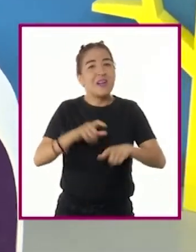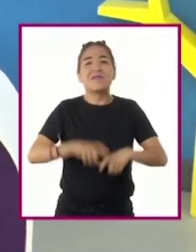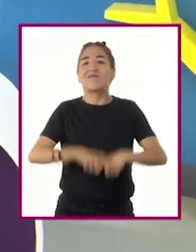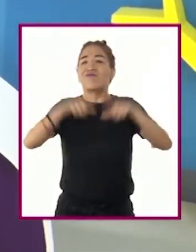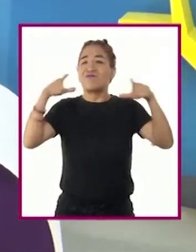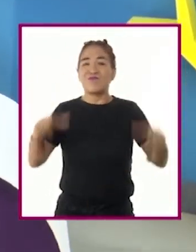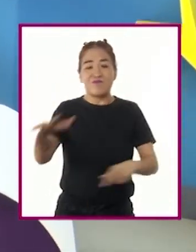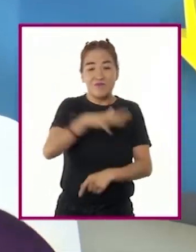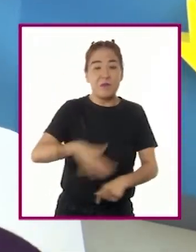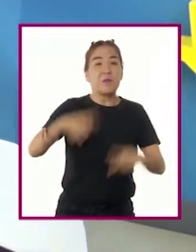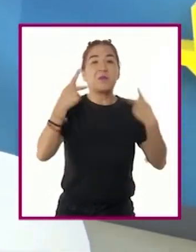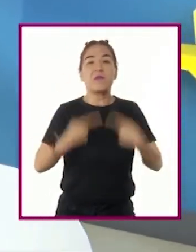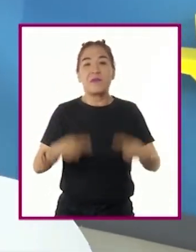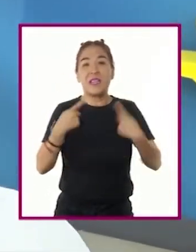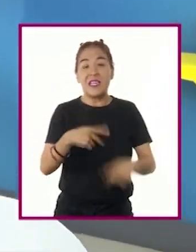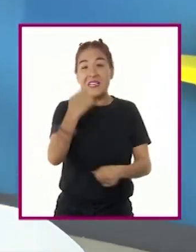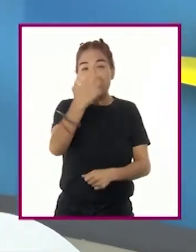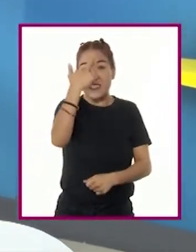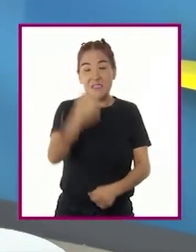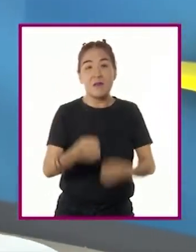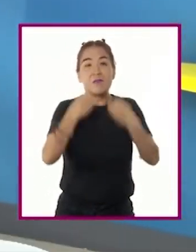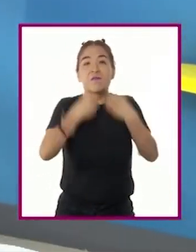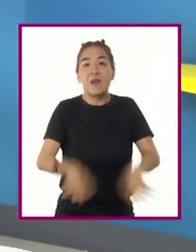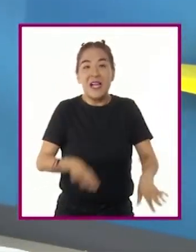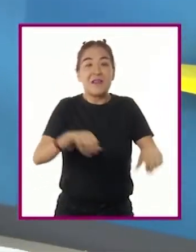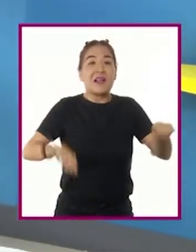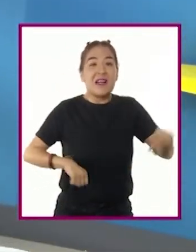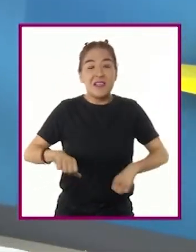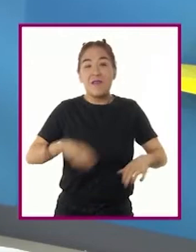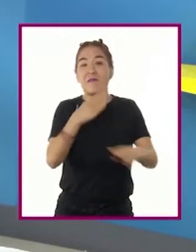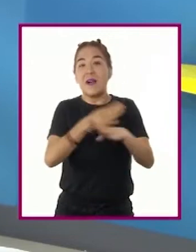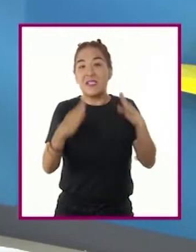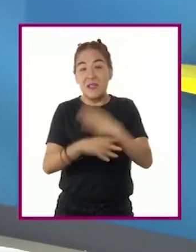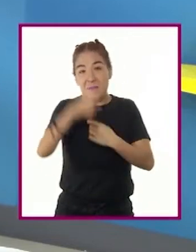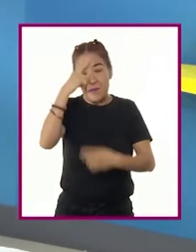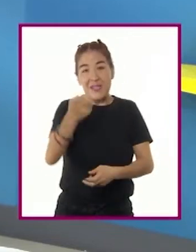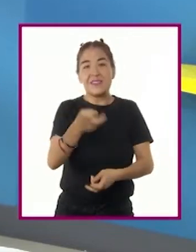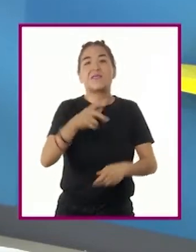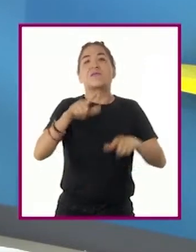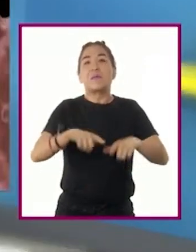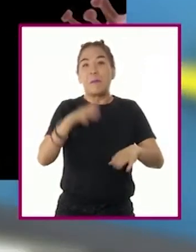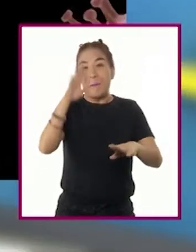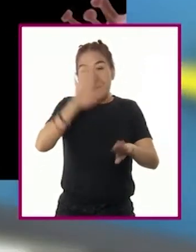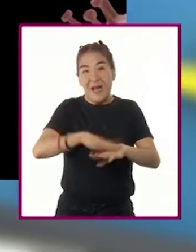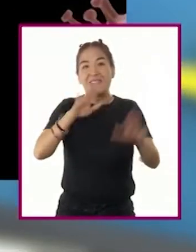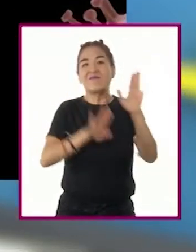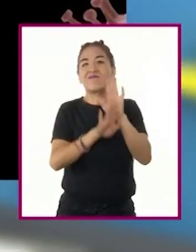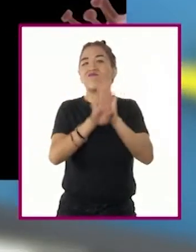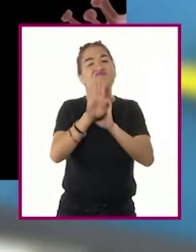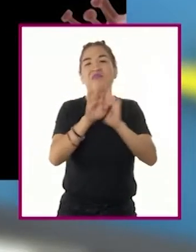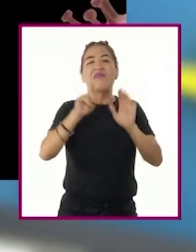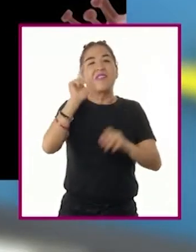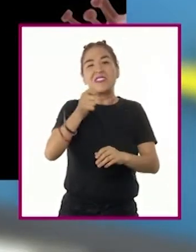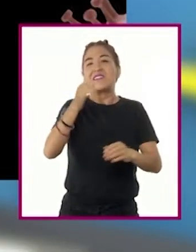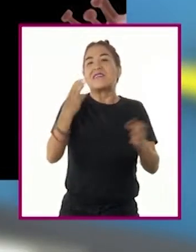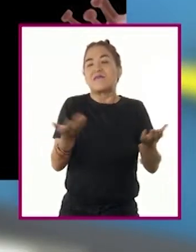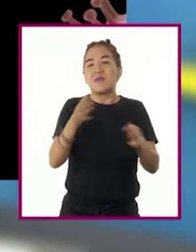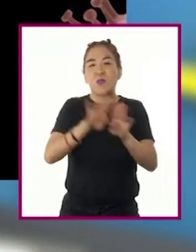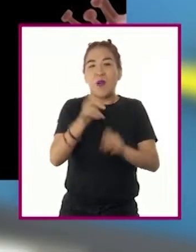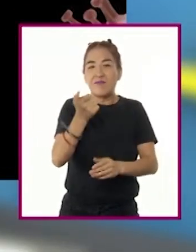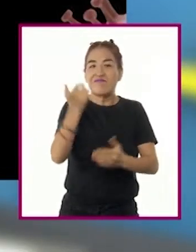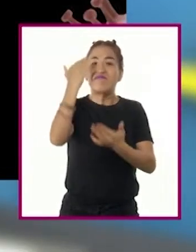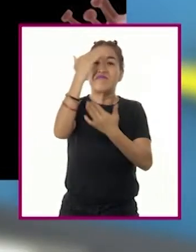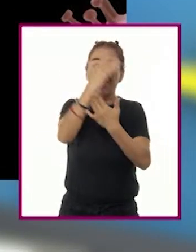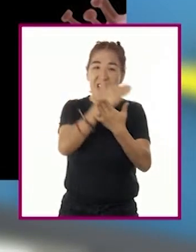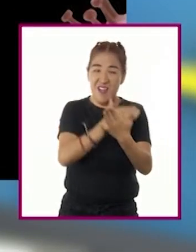general debido a la pérdida de productividad y el decrecimiento de la economía. La crisis sanitaria